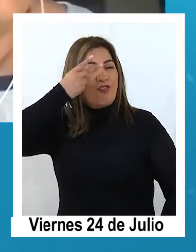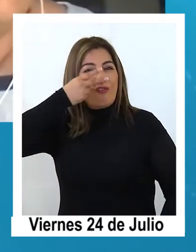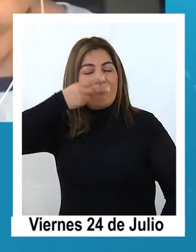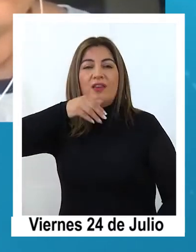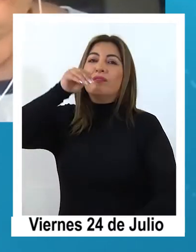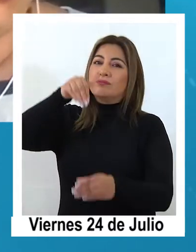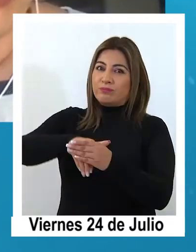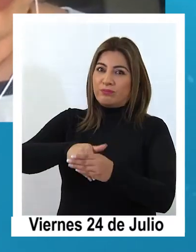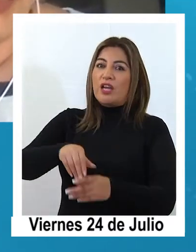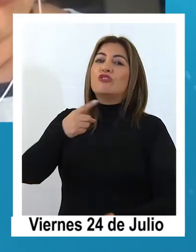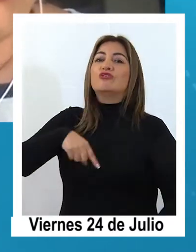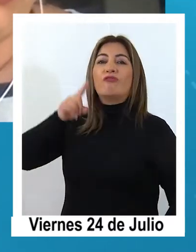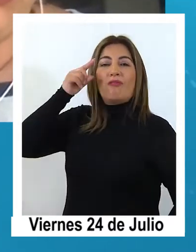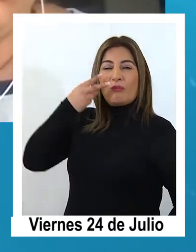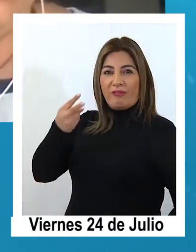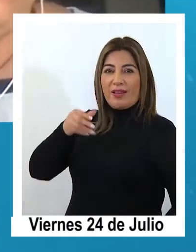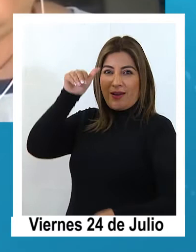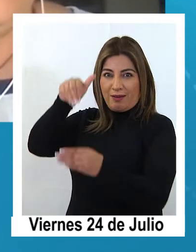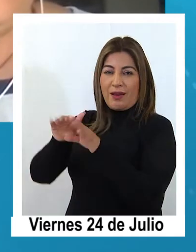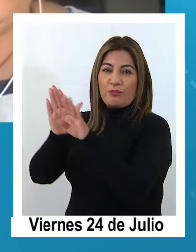Ahí veremos el respaldo que tiene, ¿no?